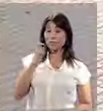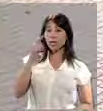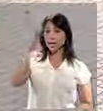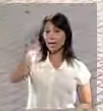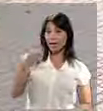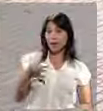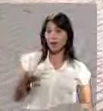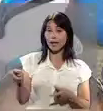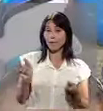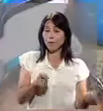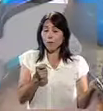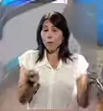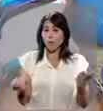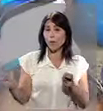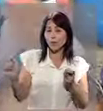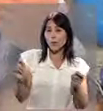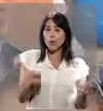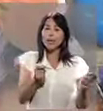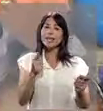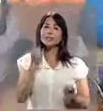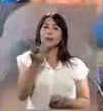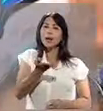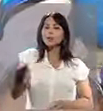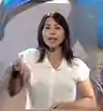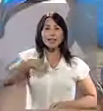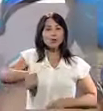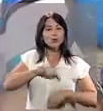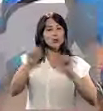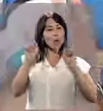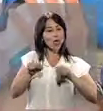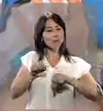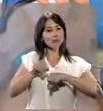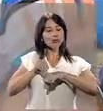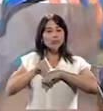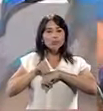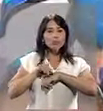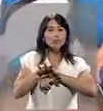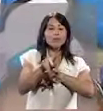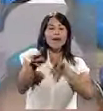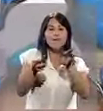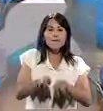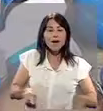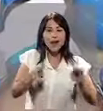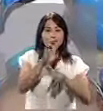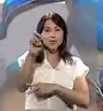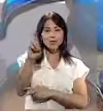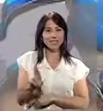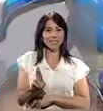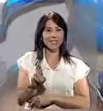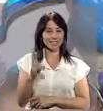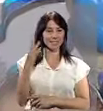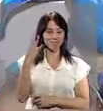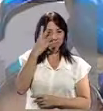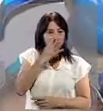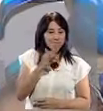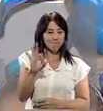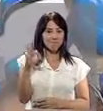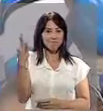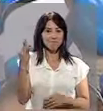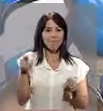creo que el folclore es una de las cosas en donde podemos transmitir los valores costarricenses de una forma muy